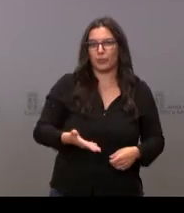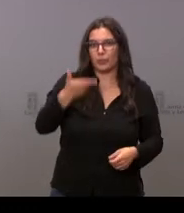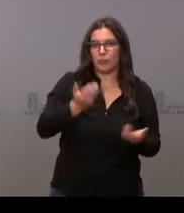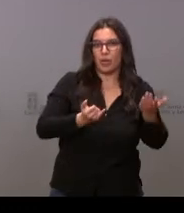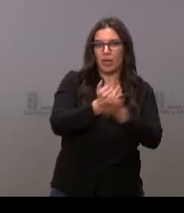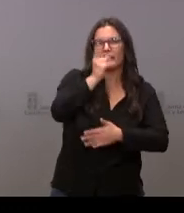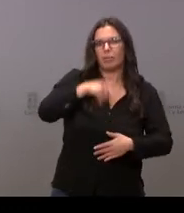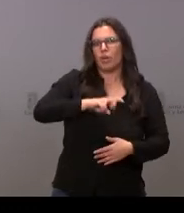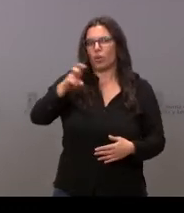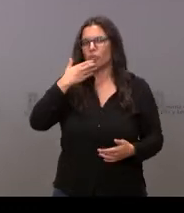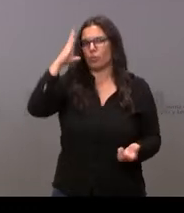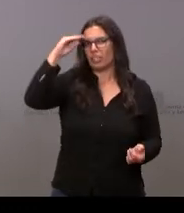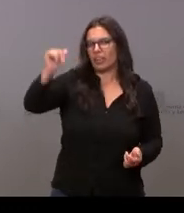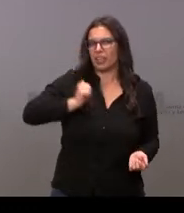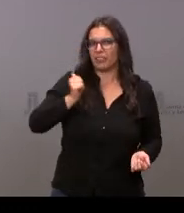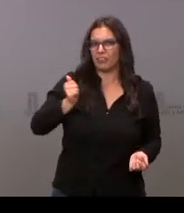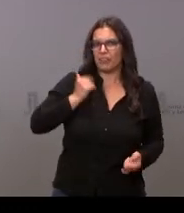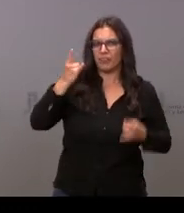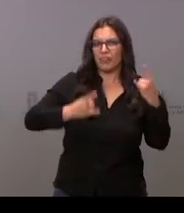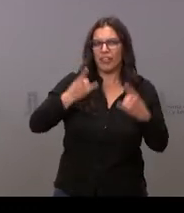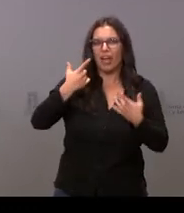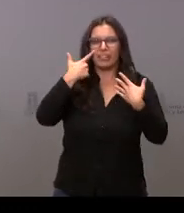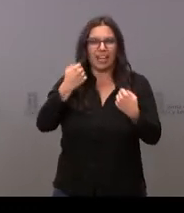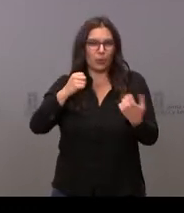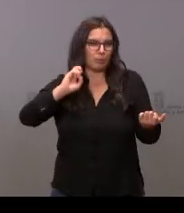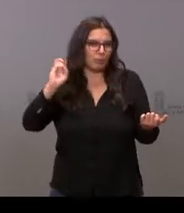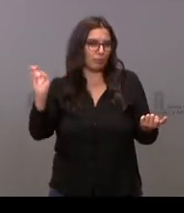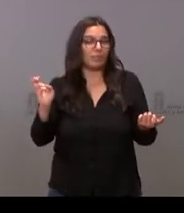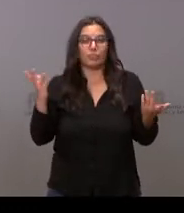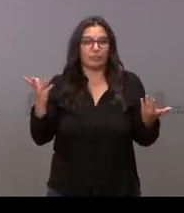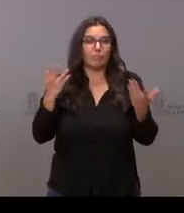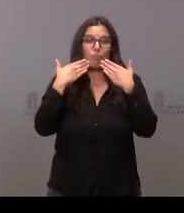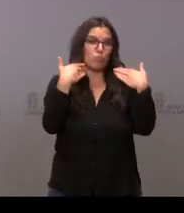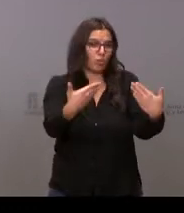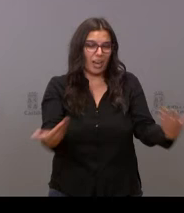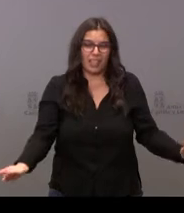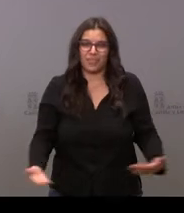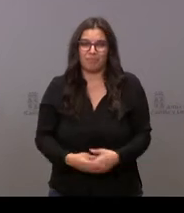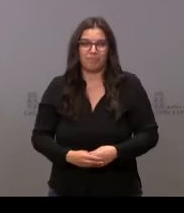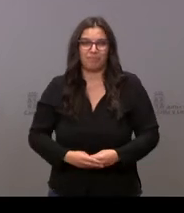inteligencia artificial salud no así que muchas gracias